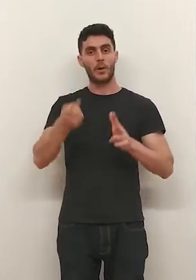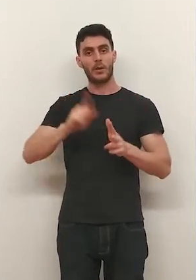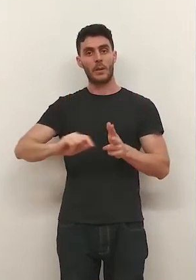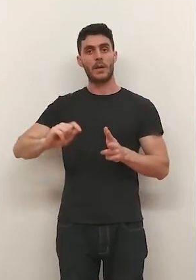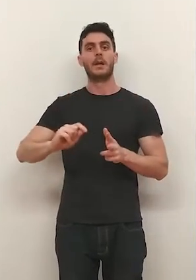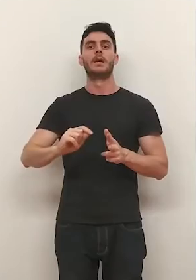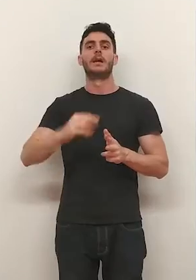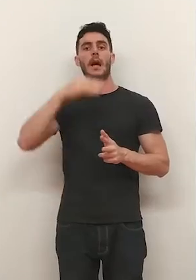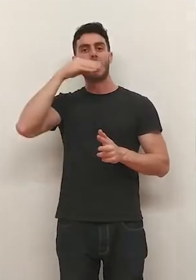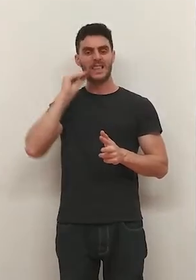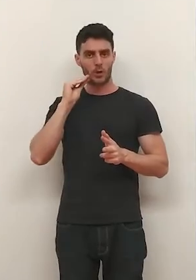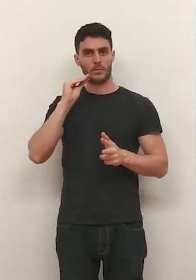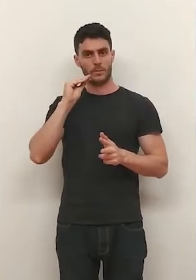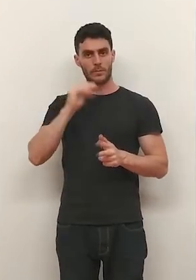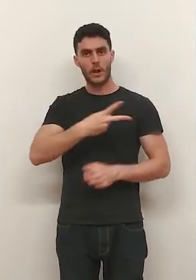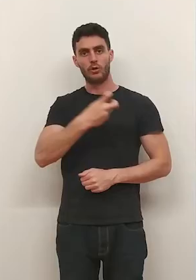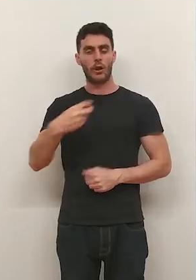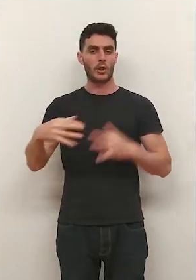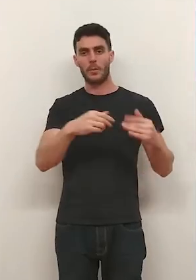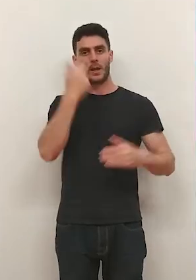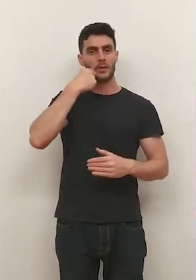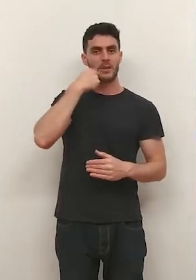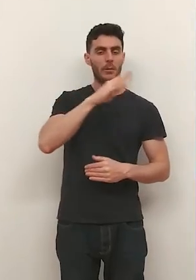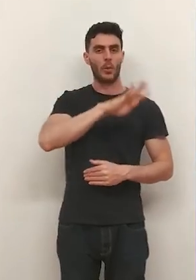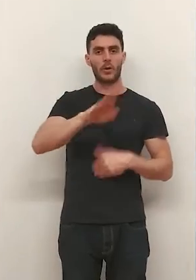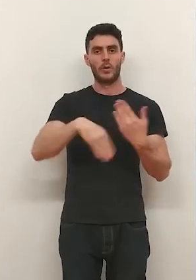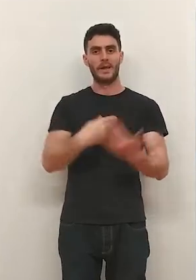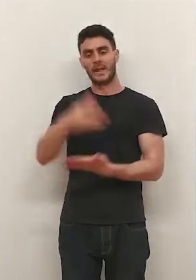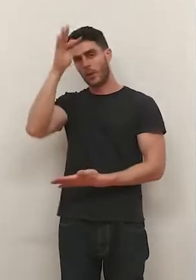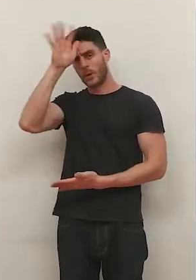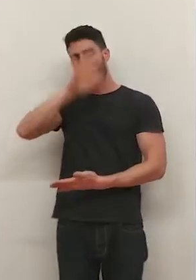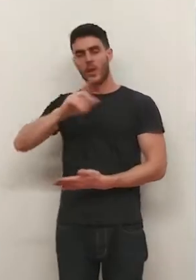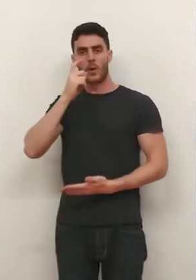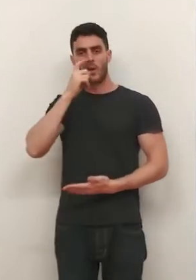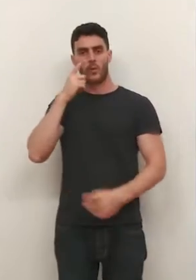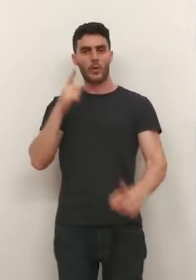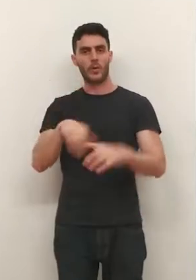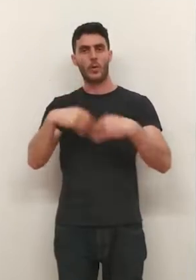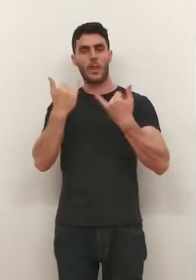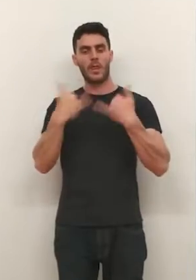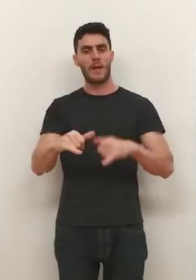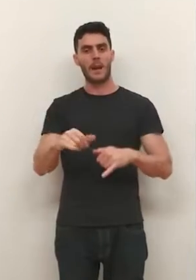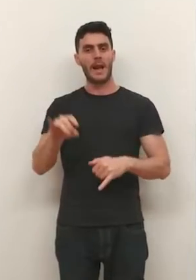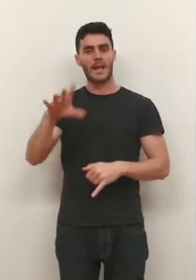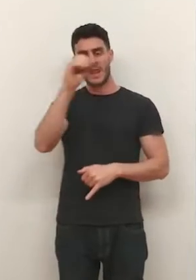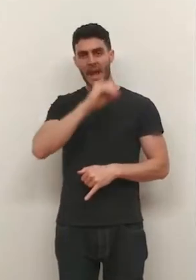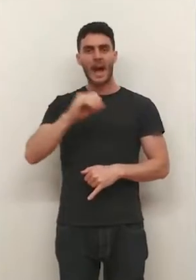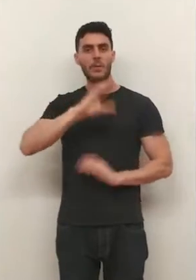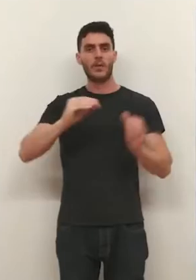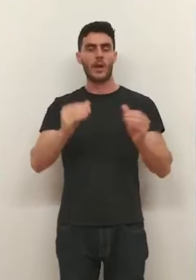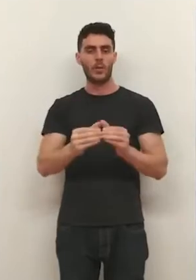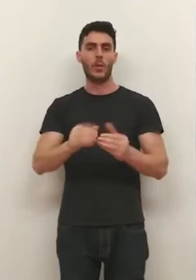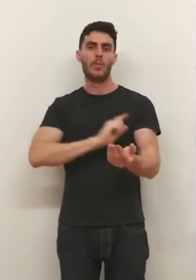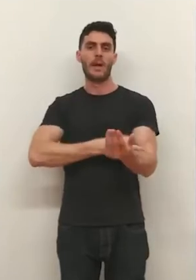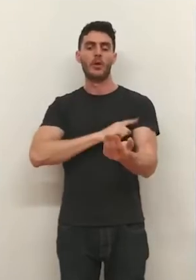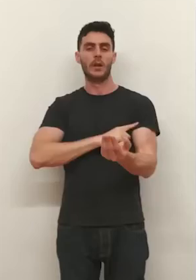y Castellón. Más de 400 partidos entre el sábado 4 y el domingo 5 de junio para celebrar el 15º aniversario del Club